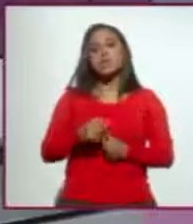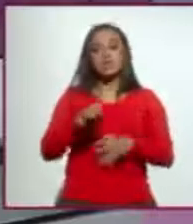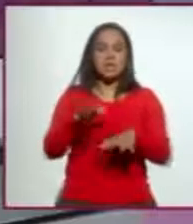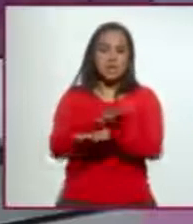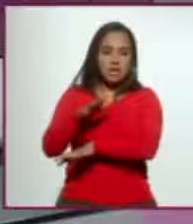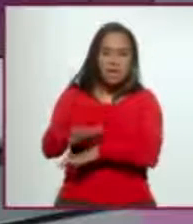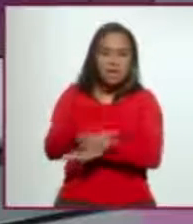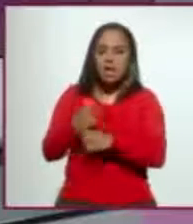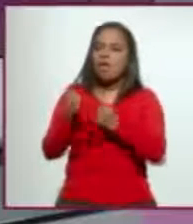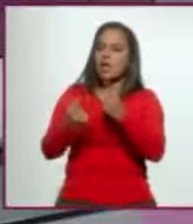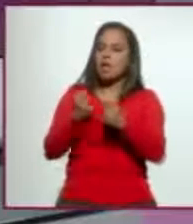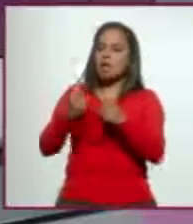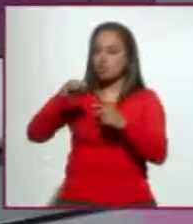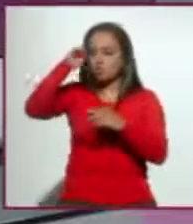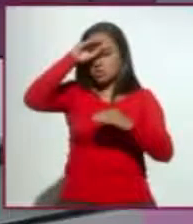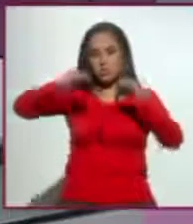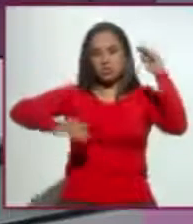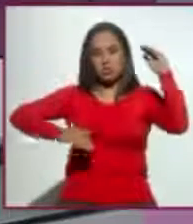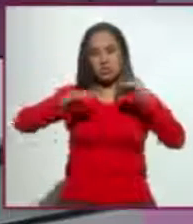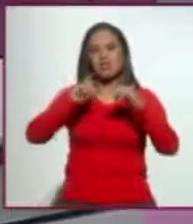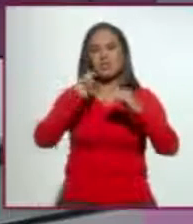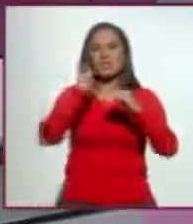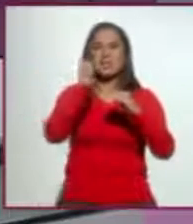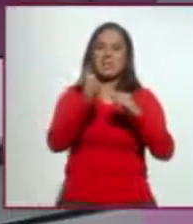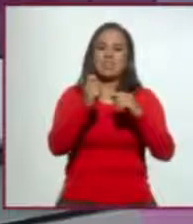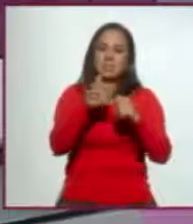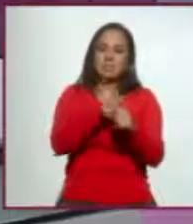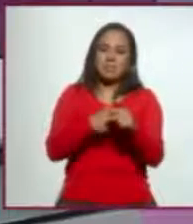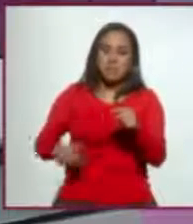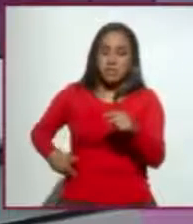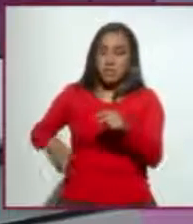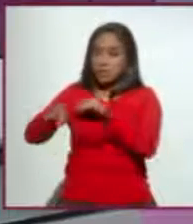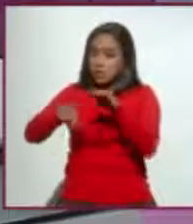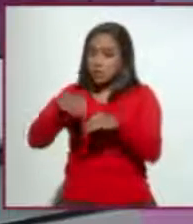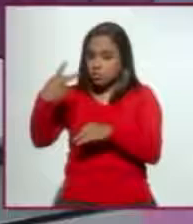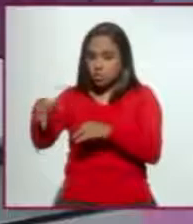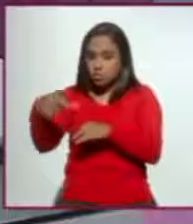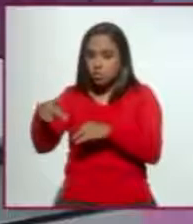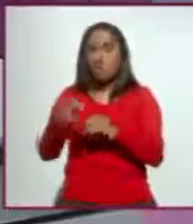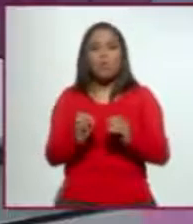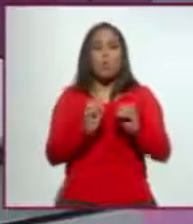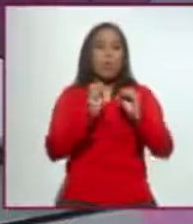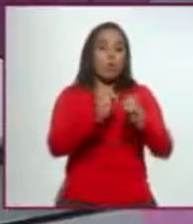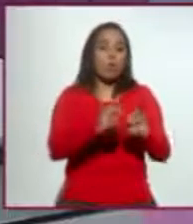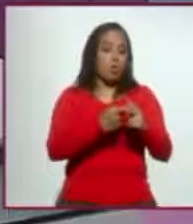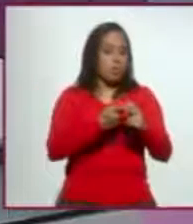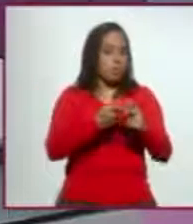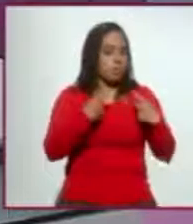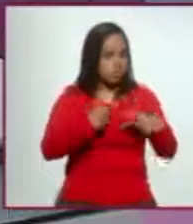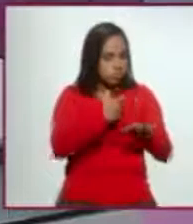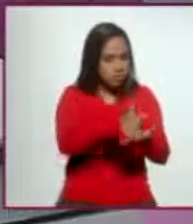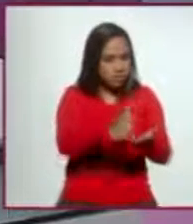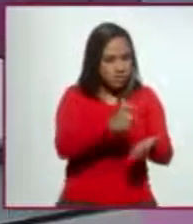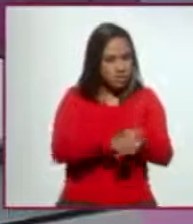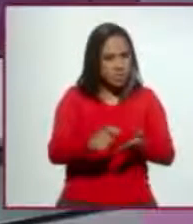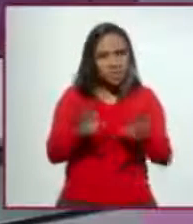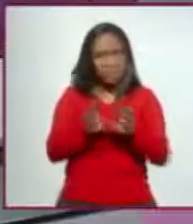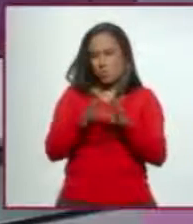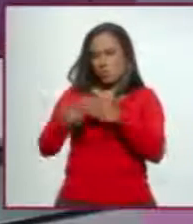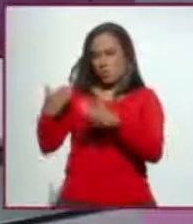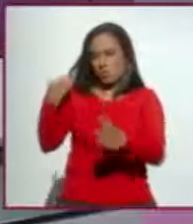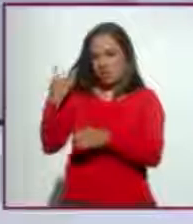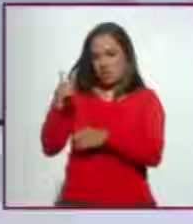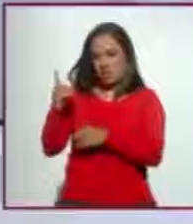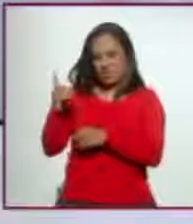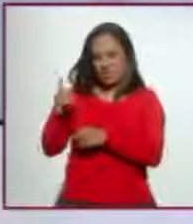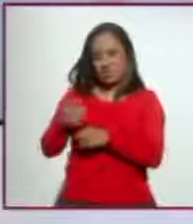se impacte en otros indicadores, como mencioné, como la operación presidencial o como el índice del consumidor, como pasó en el mes de diciembre. Aquí